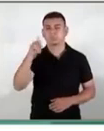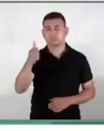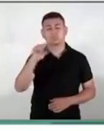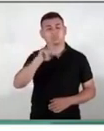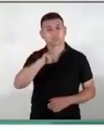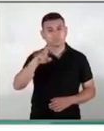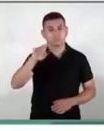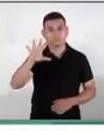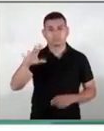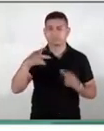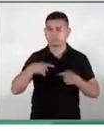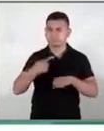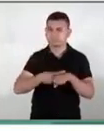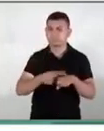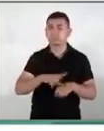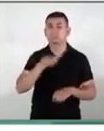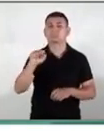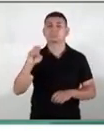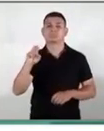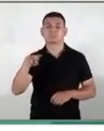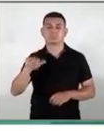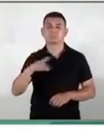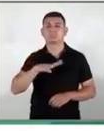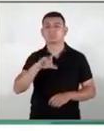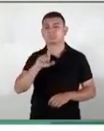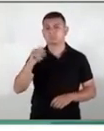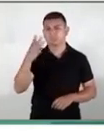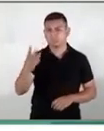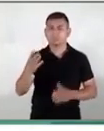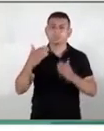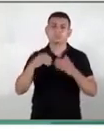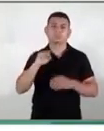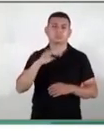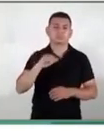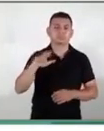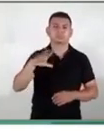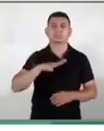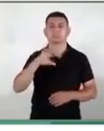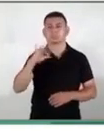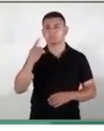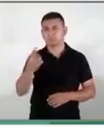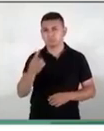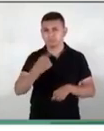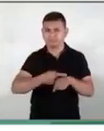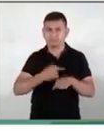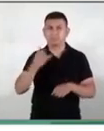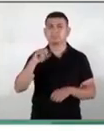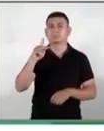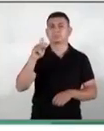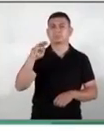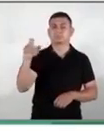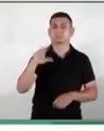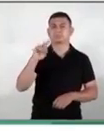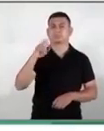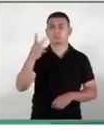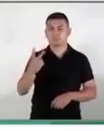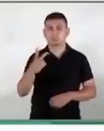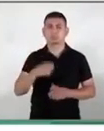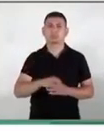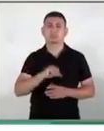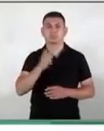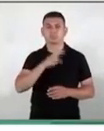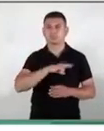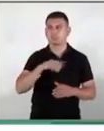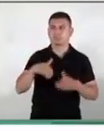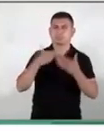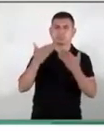casos confirmados, SEDENA 123, SEMAR 41, PEMEX 32 y